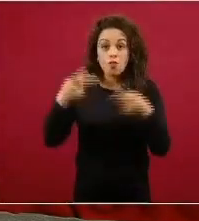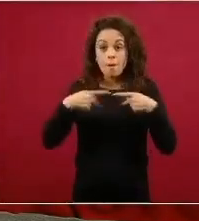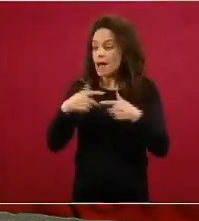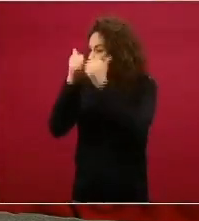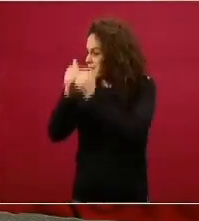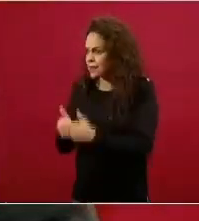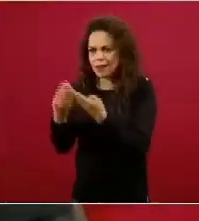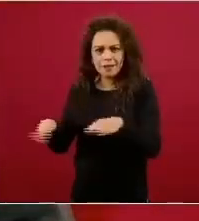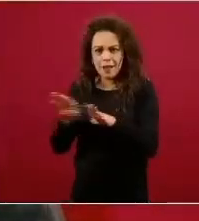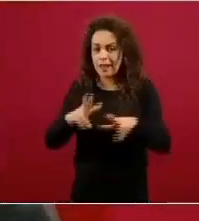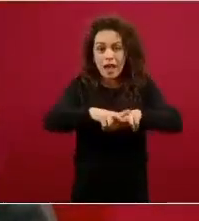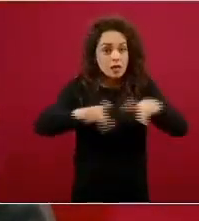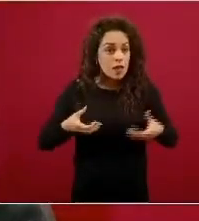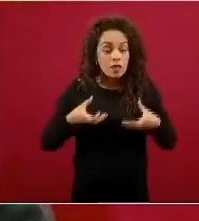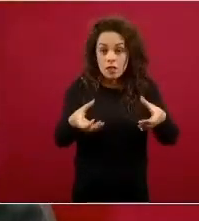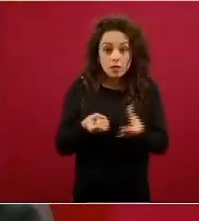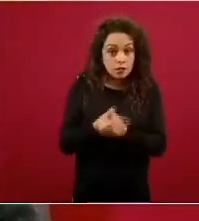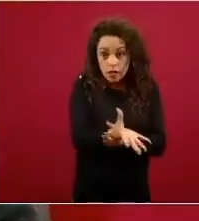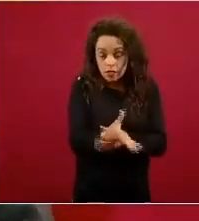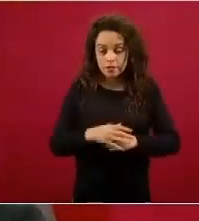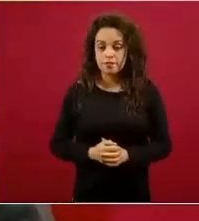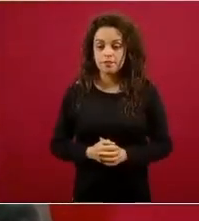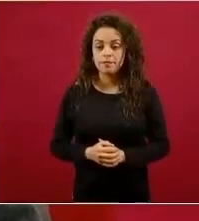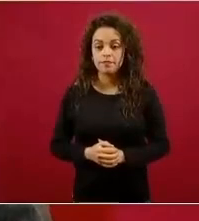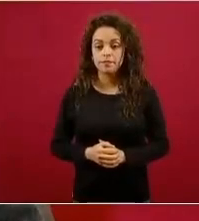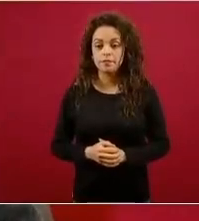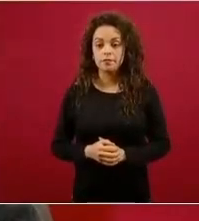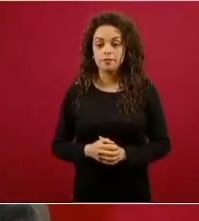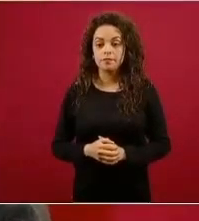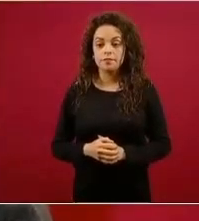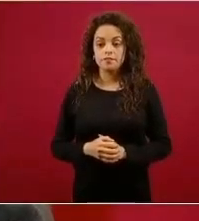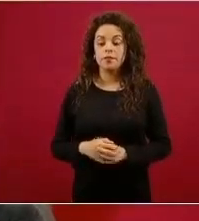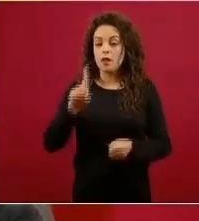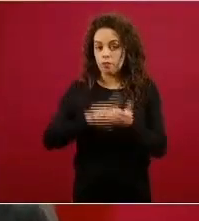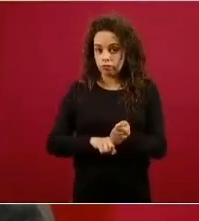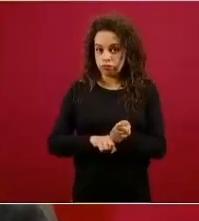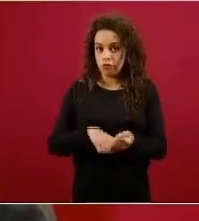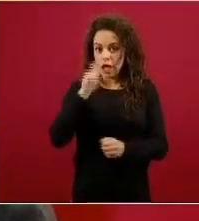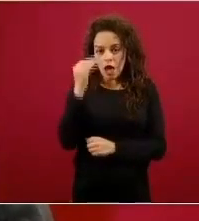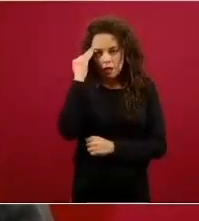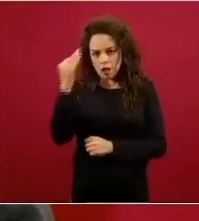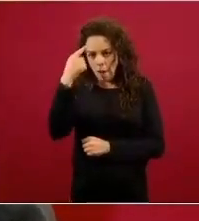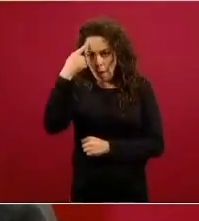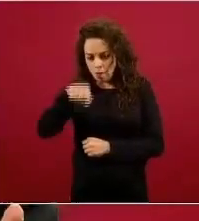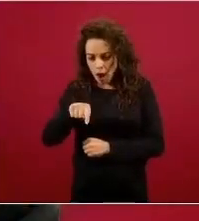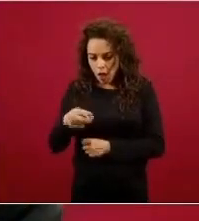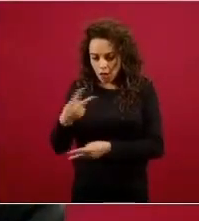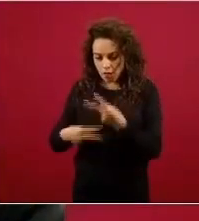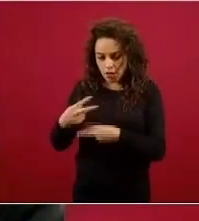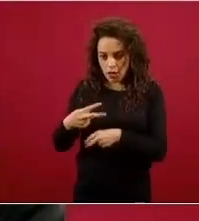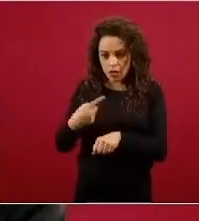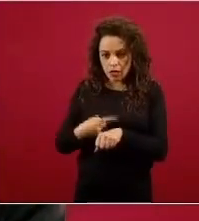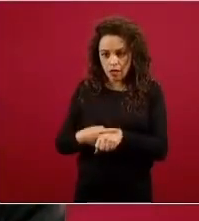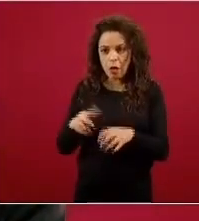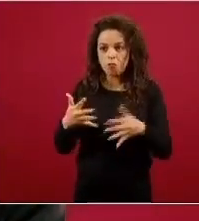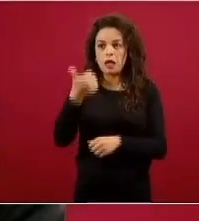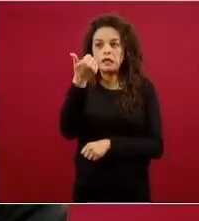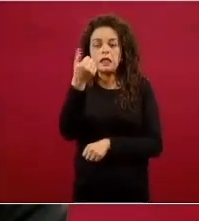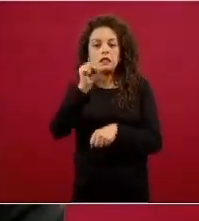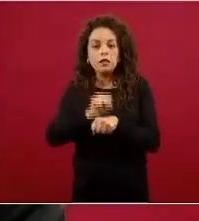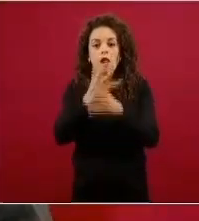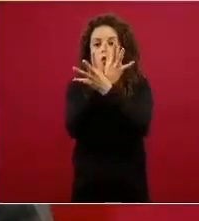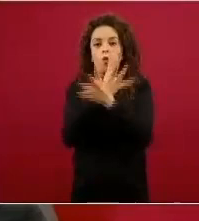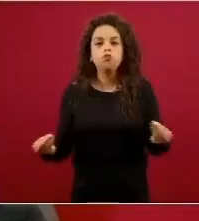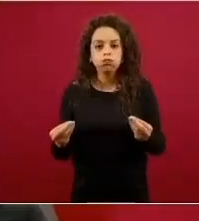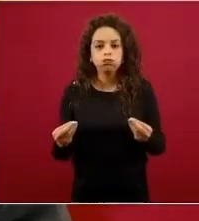casa, todo el mundo, literalmente todo el mundo, por la dinámica de transmisión, los tiempos de incubación, aproximadamente en 6 semanas se extingue la epidemia. Pero